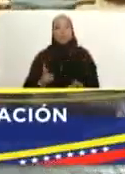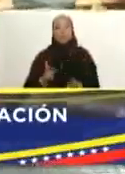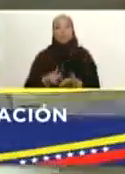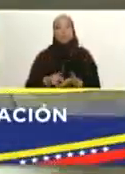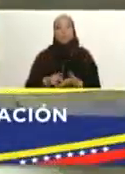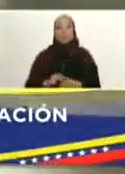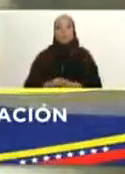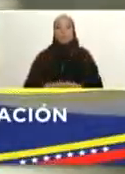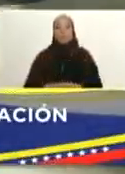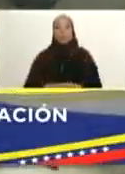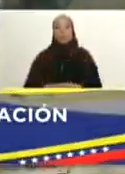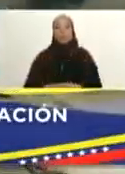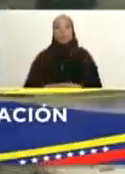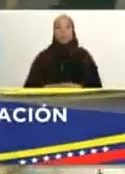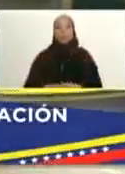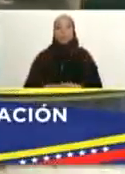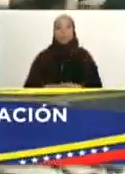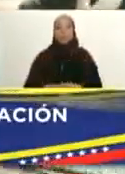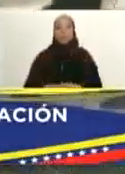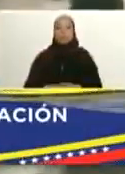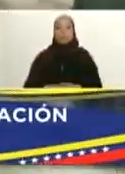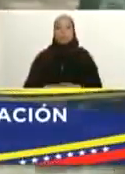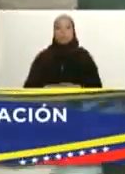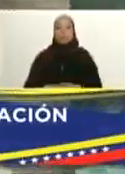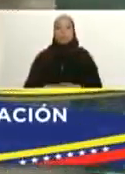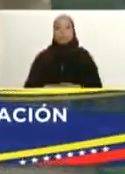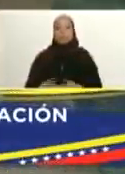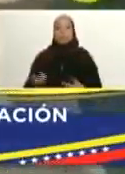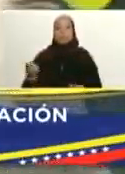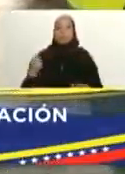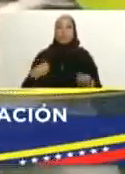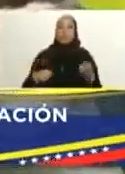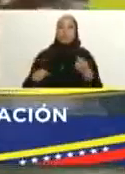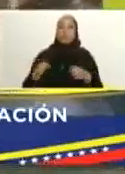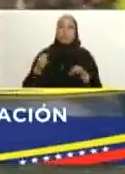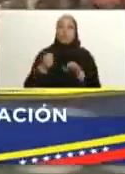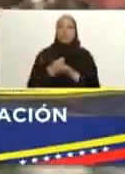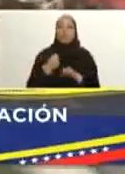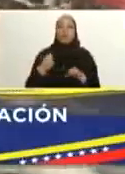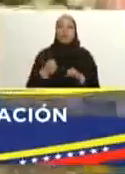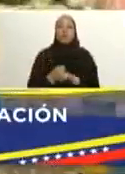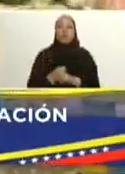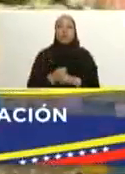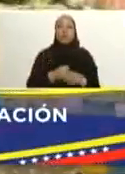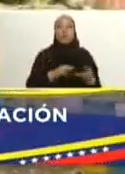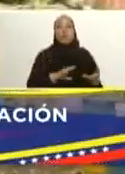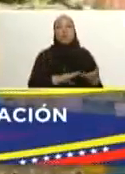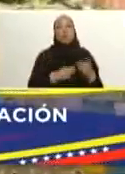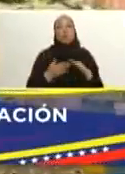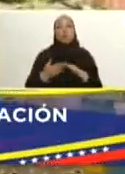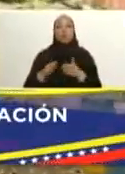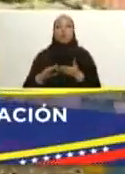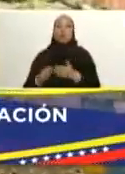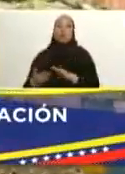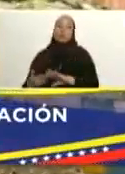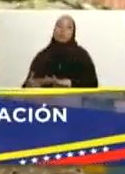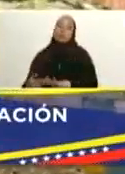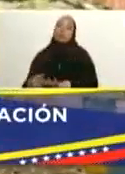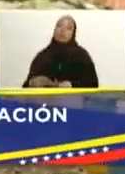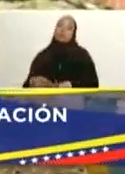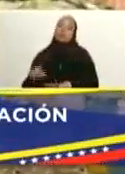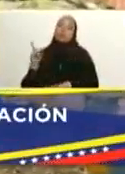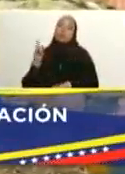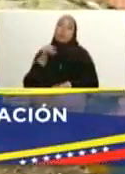lo tiene. Aquí estamos de frente con estos trabajos, está la comunidad, está el personal de